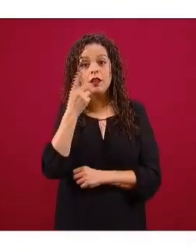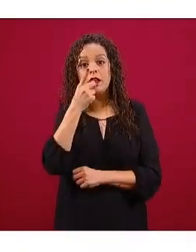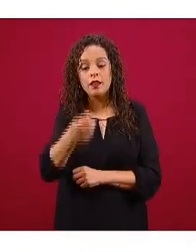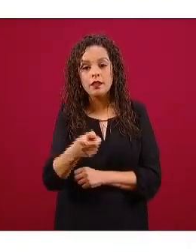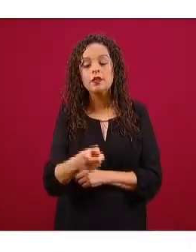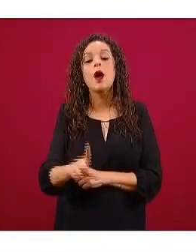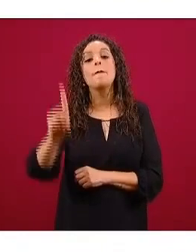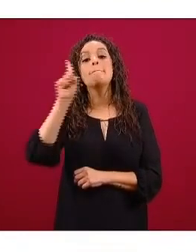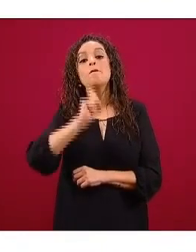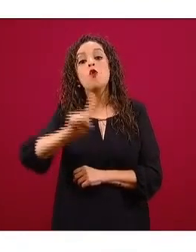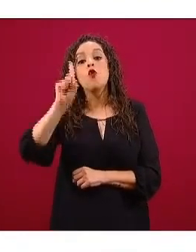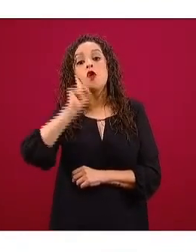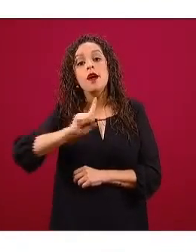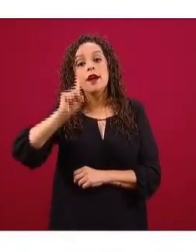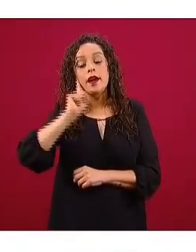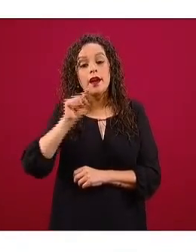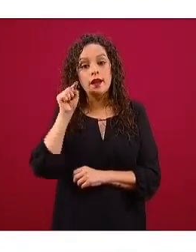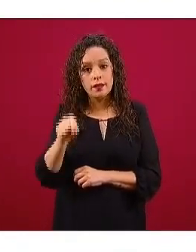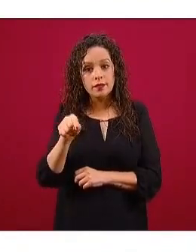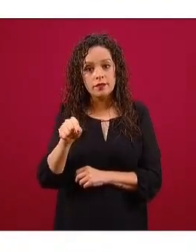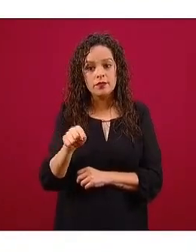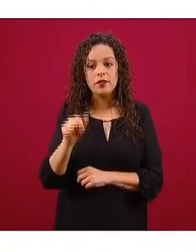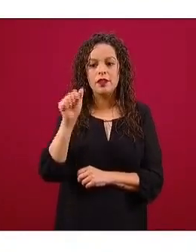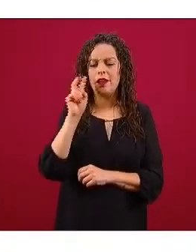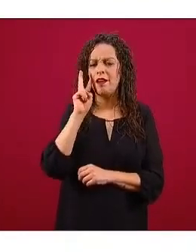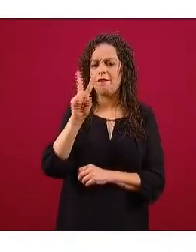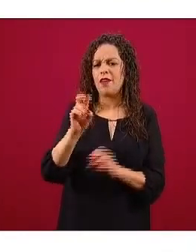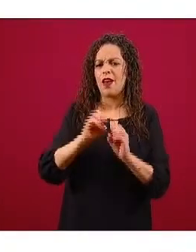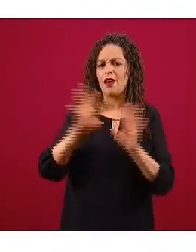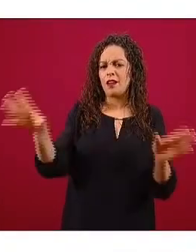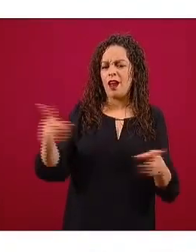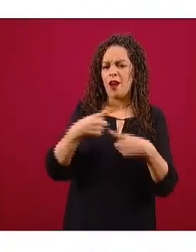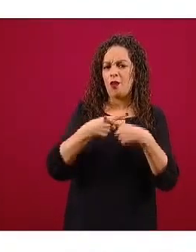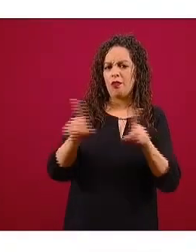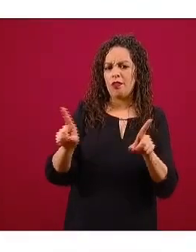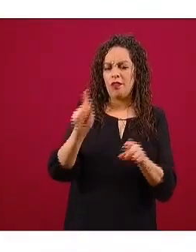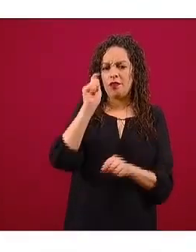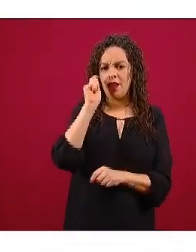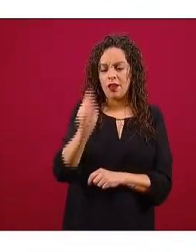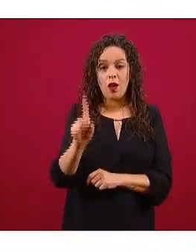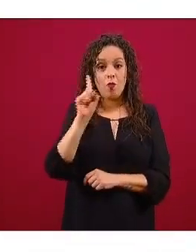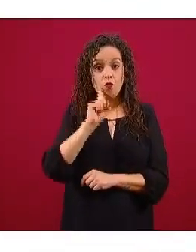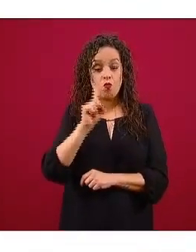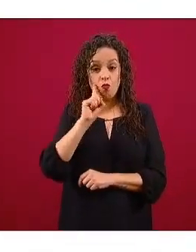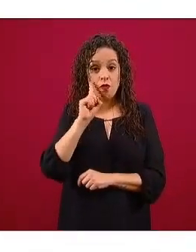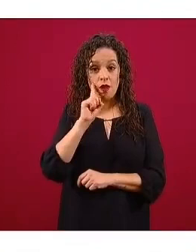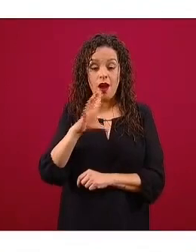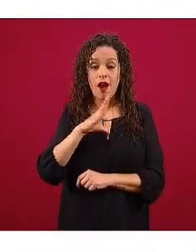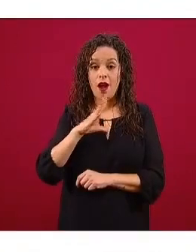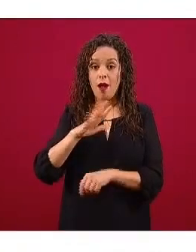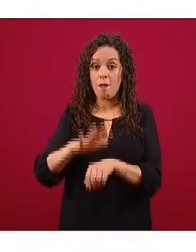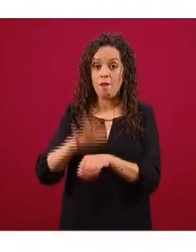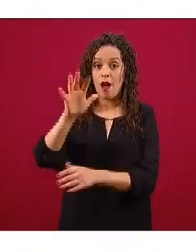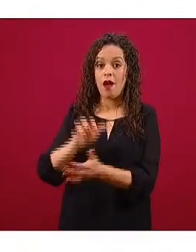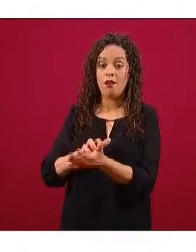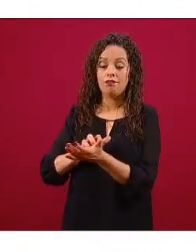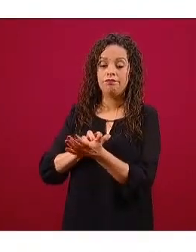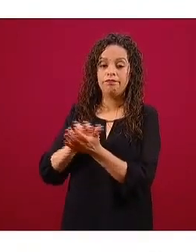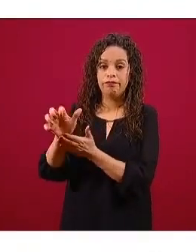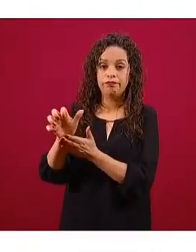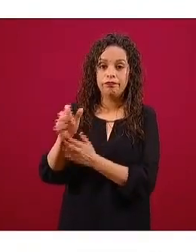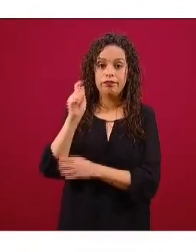las mujeres, y aquí siempre hemos estado viendo esta diferencia con la población general, en donde las mujeres tienen una mayor carga en